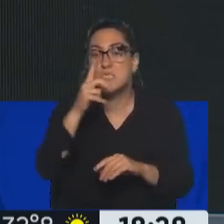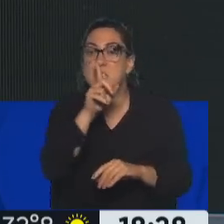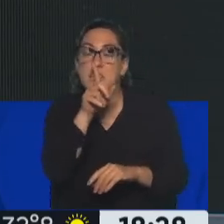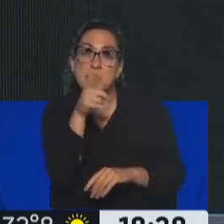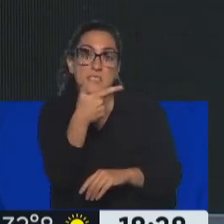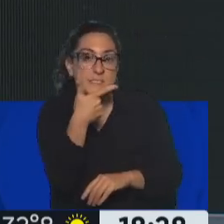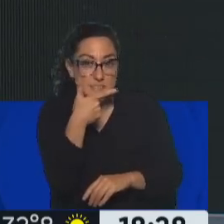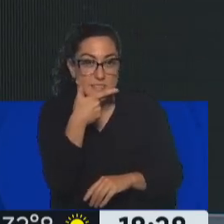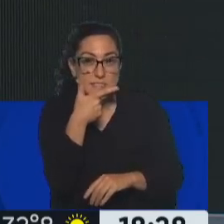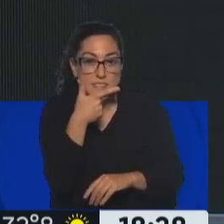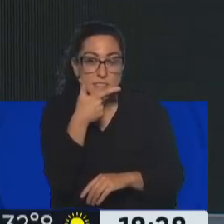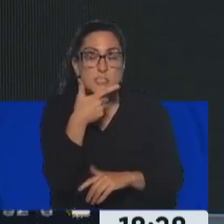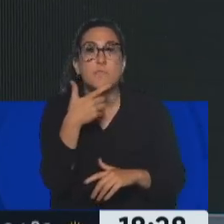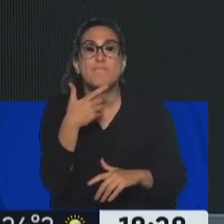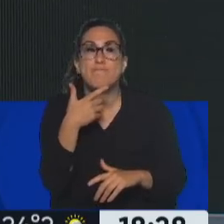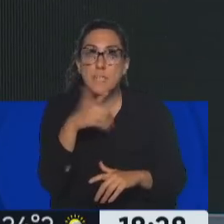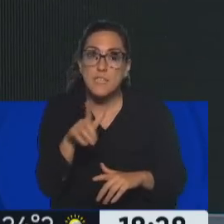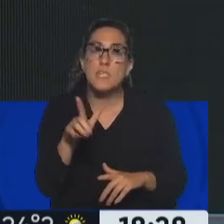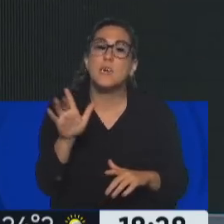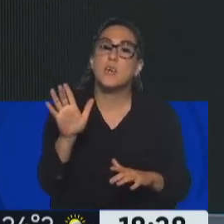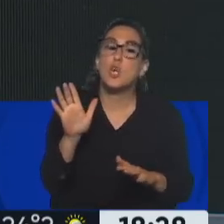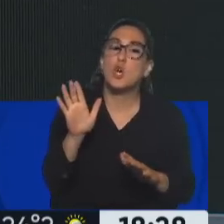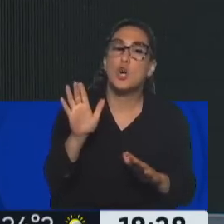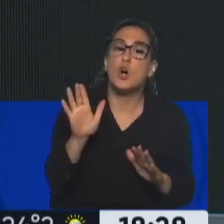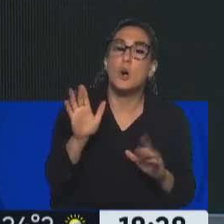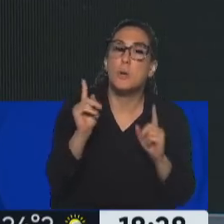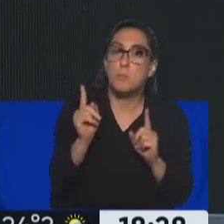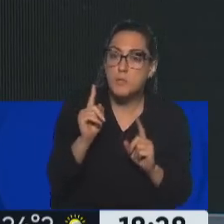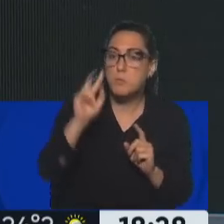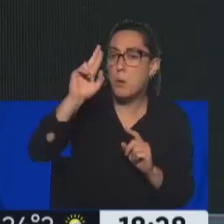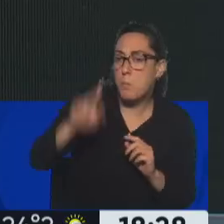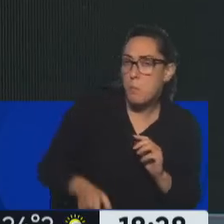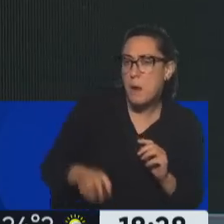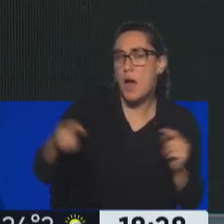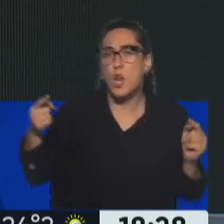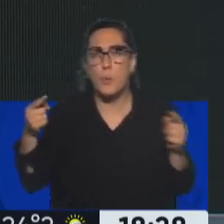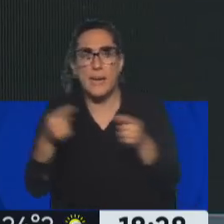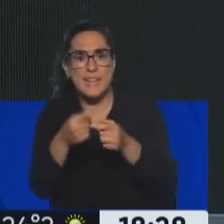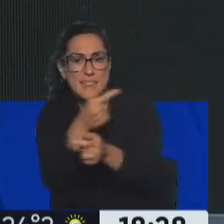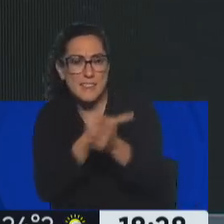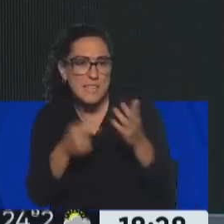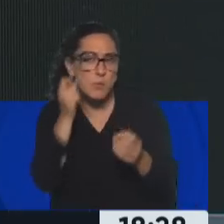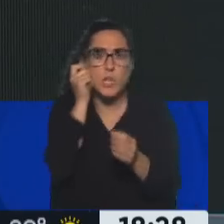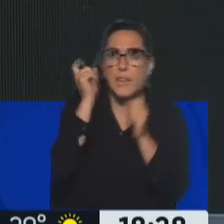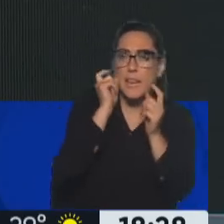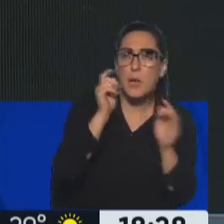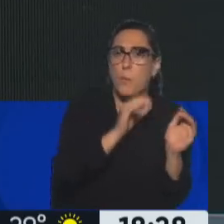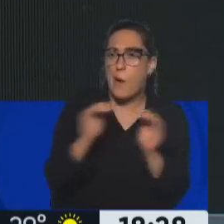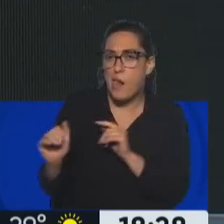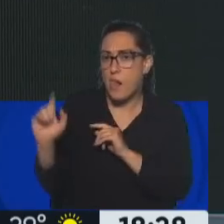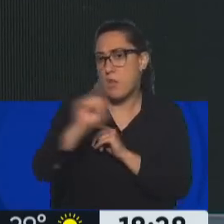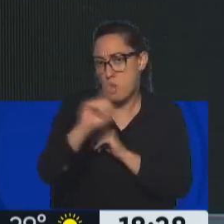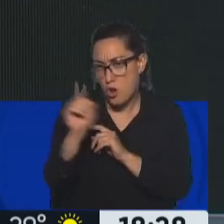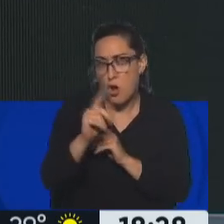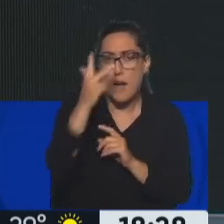¿no? Pero no necesariamente comparten ni los mismos programas, ni ideales, ni objetivos, ni ideología. Del mismo modo